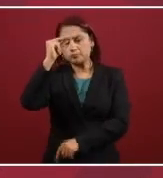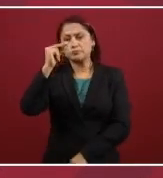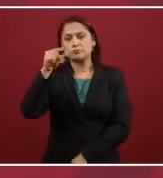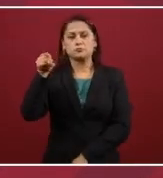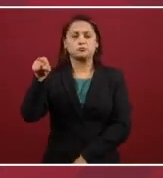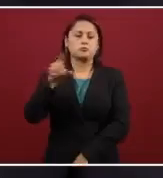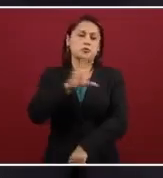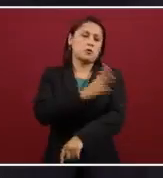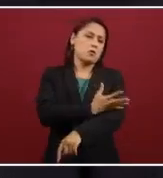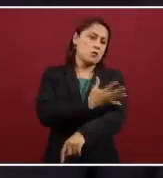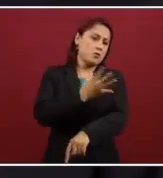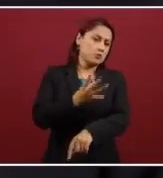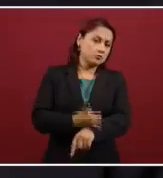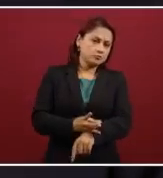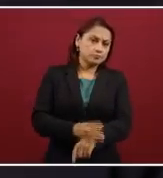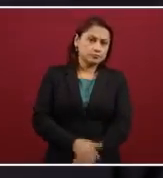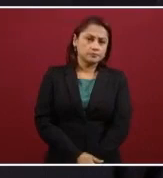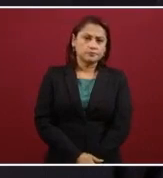honesta,